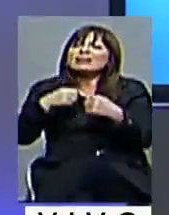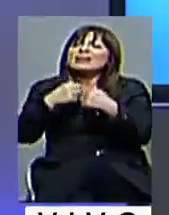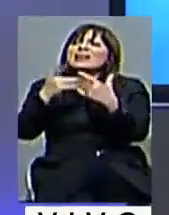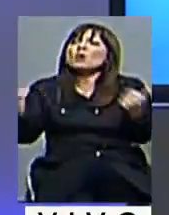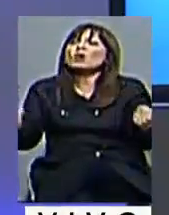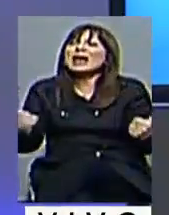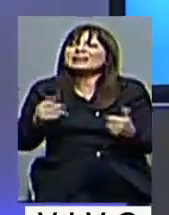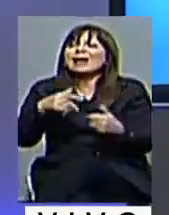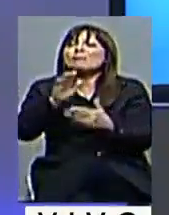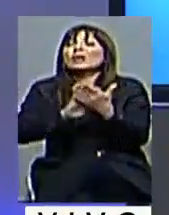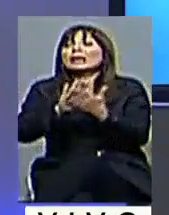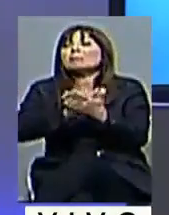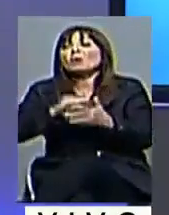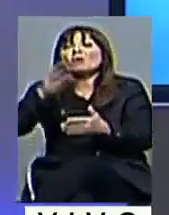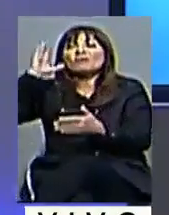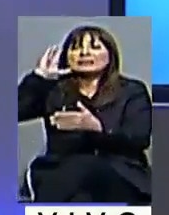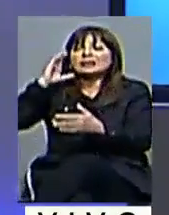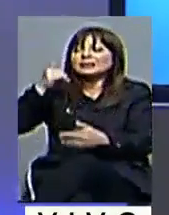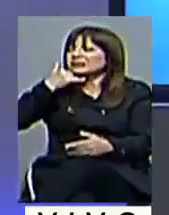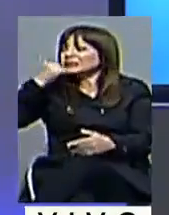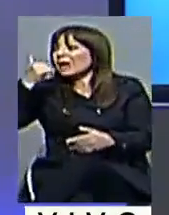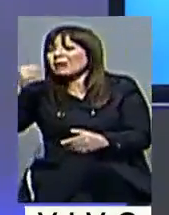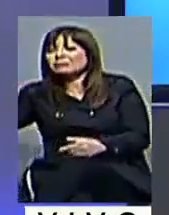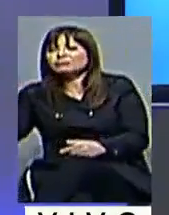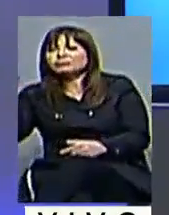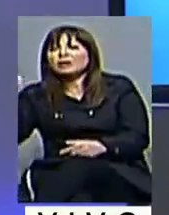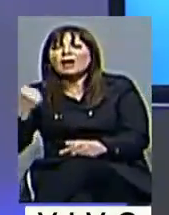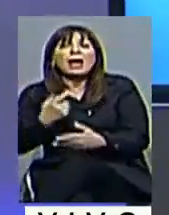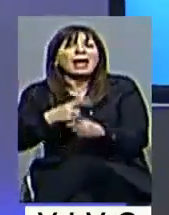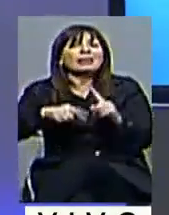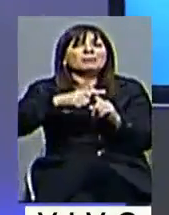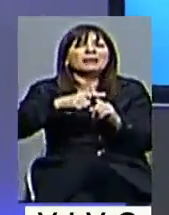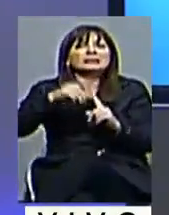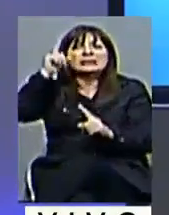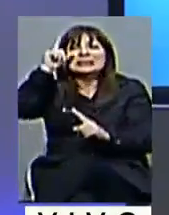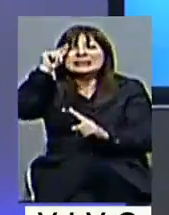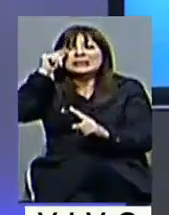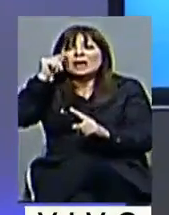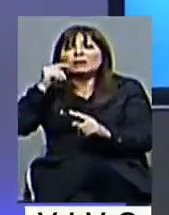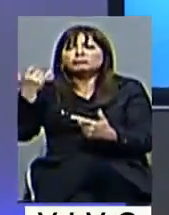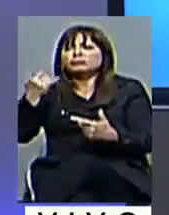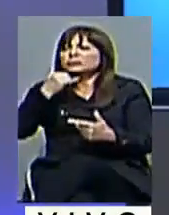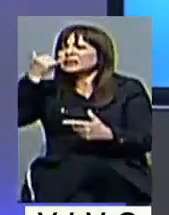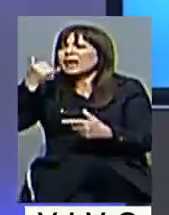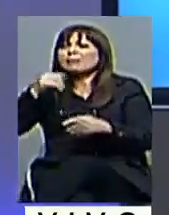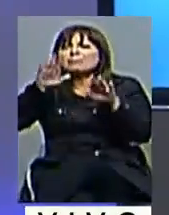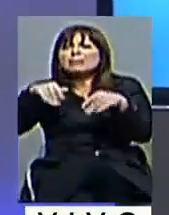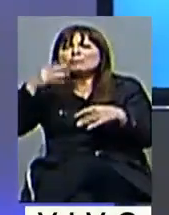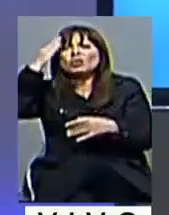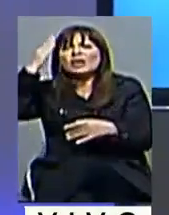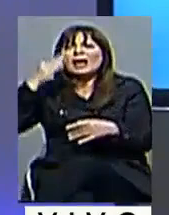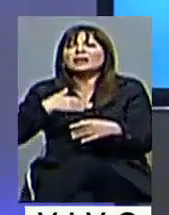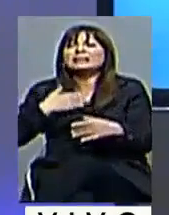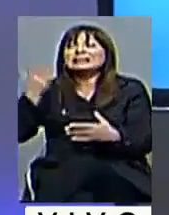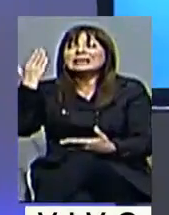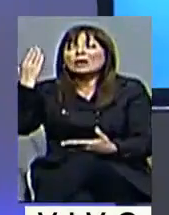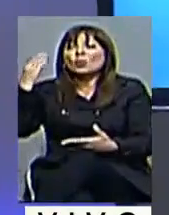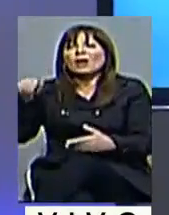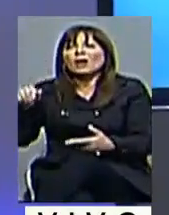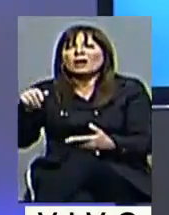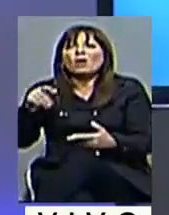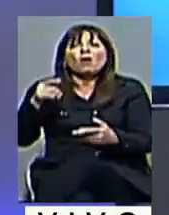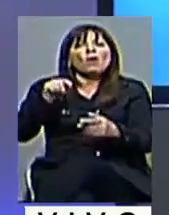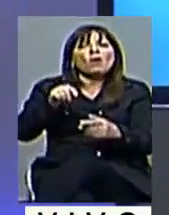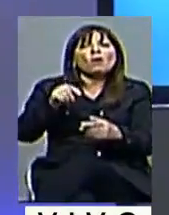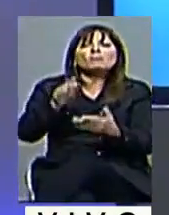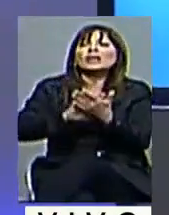saliente llama al presidente entrante, que Guillé va con su familia y saluda el mismo día al presidente Piñera, que ahora en vez de descansar después de